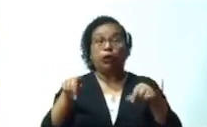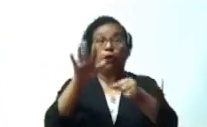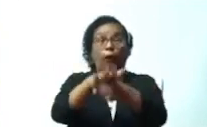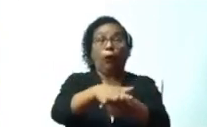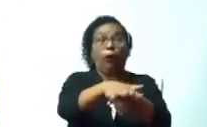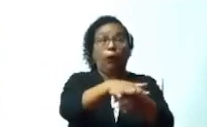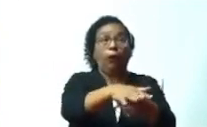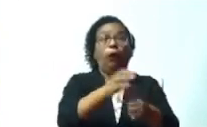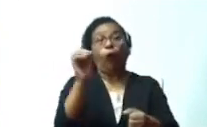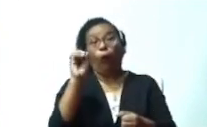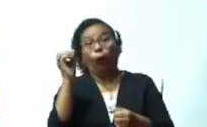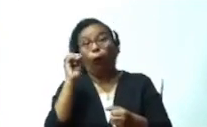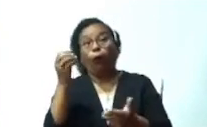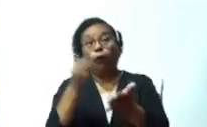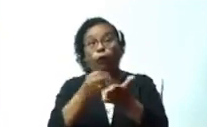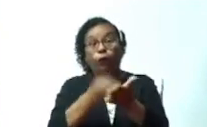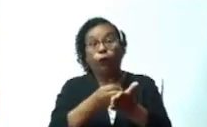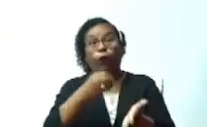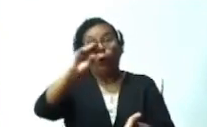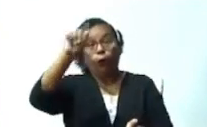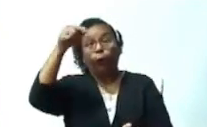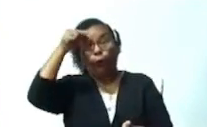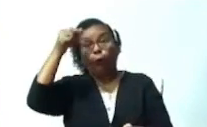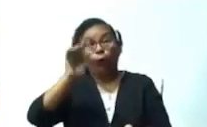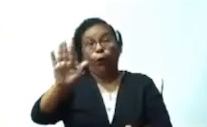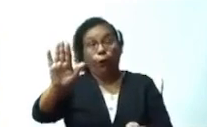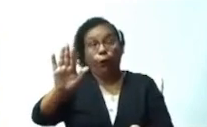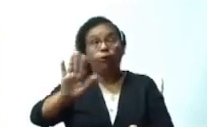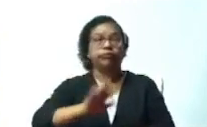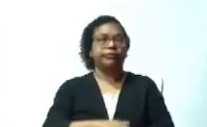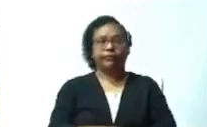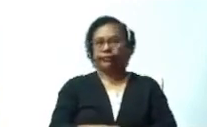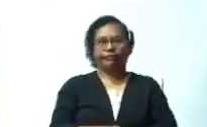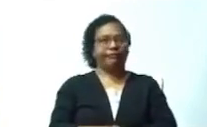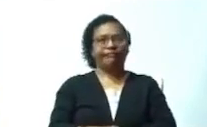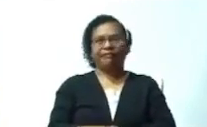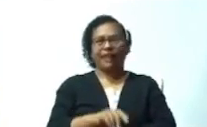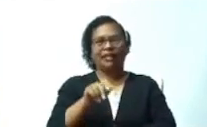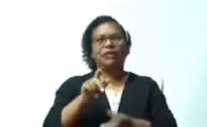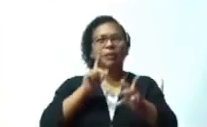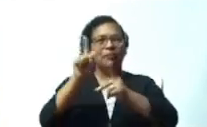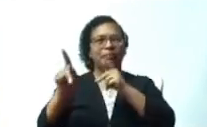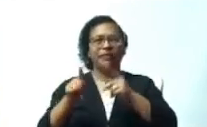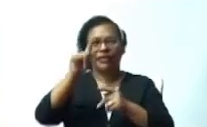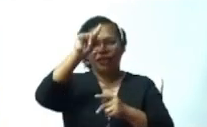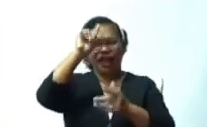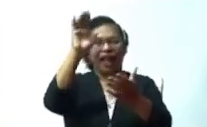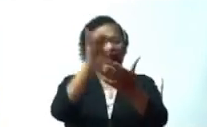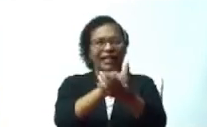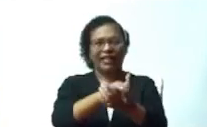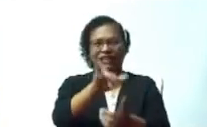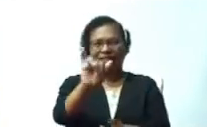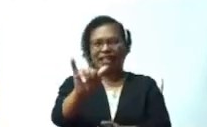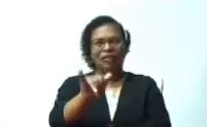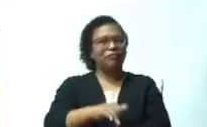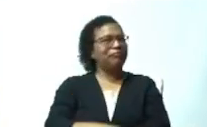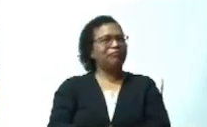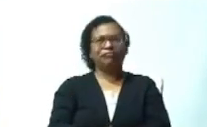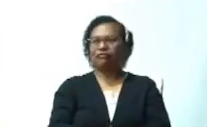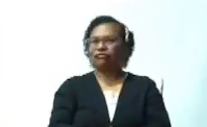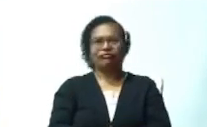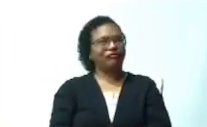de recursos del Estado no es creíble. Primero, porque el pueblo no lo cree. Y segundo, porque fueron los